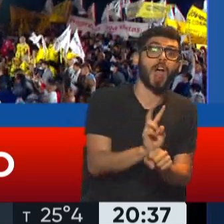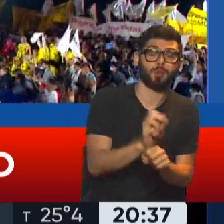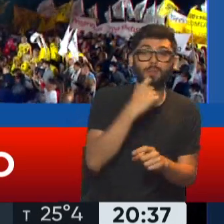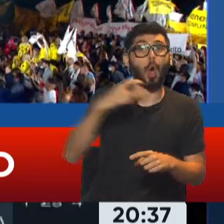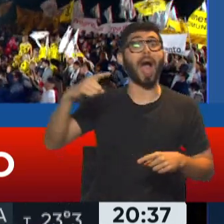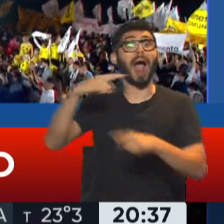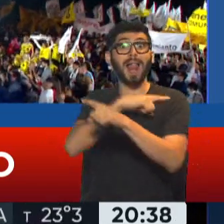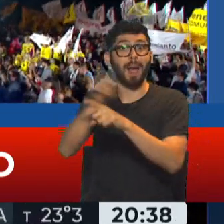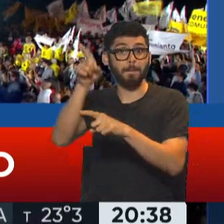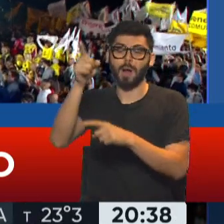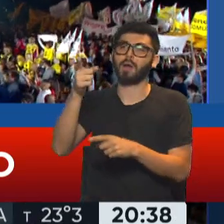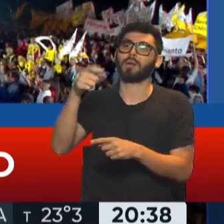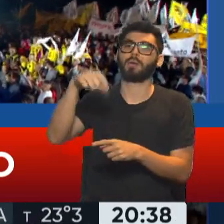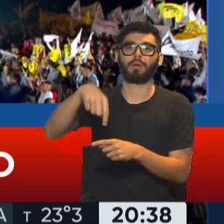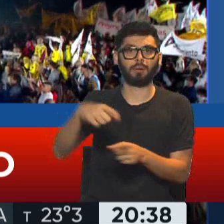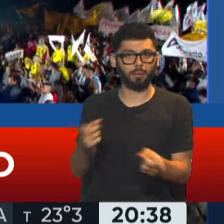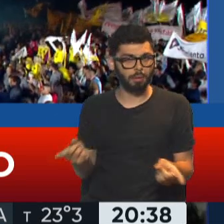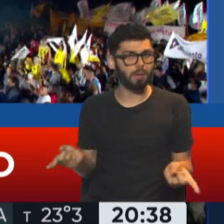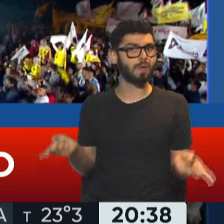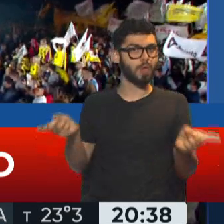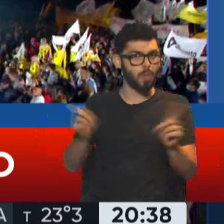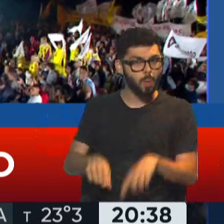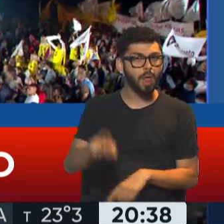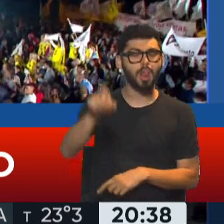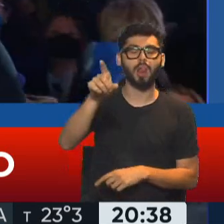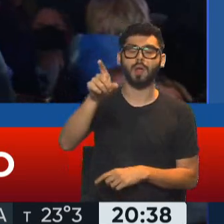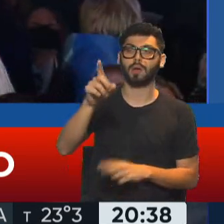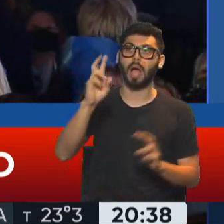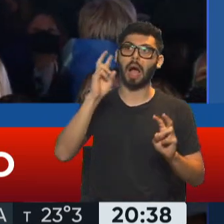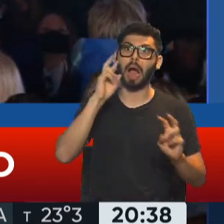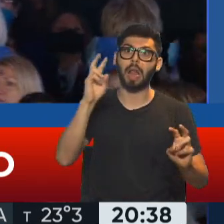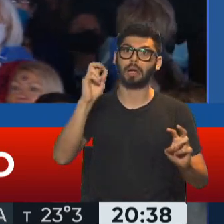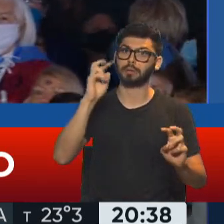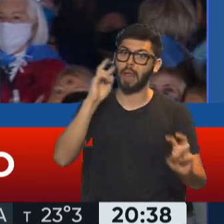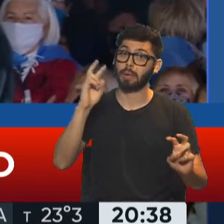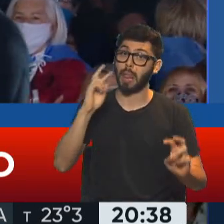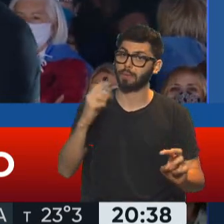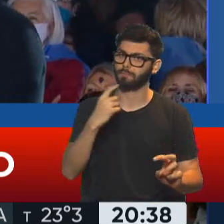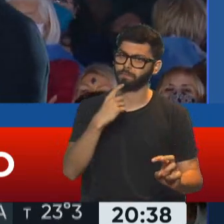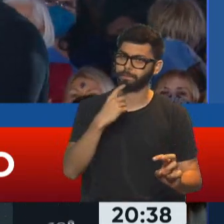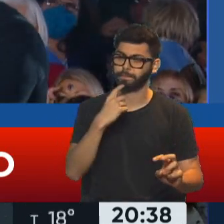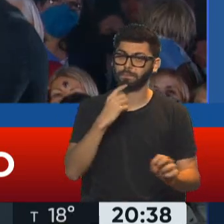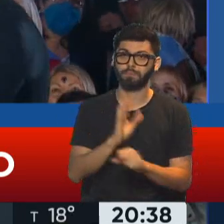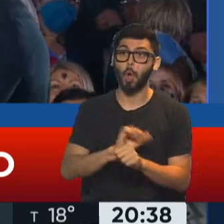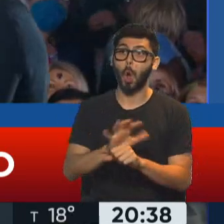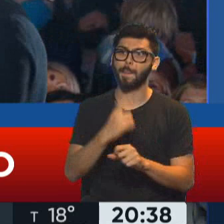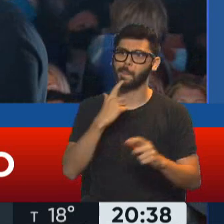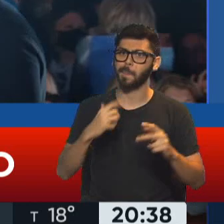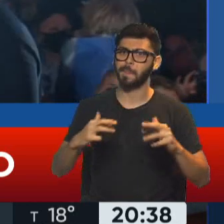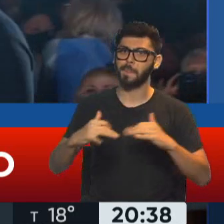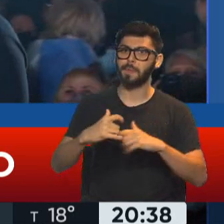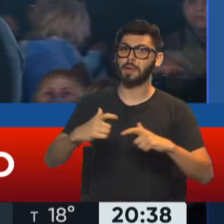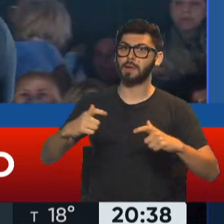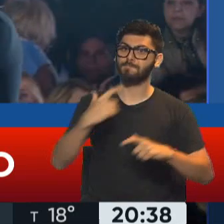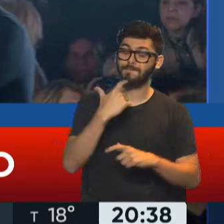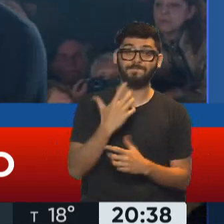está volviendo a tener muchas alarmas puestas en el regreso del COVID. O sea, la pandemia le dio